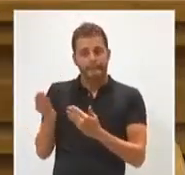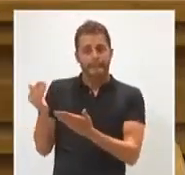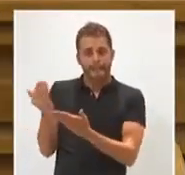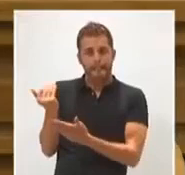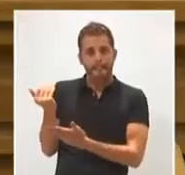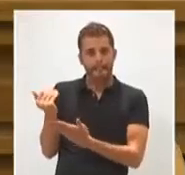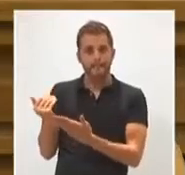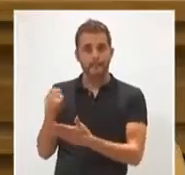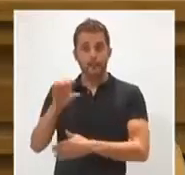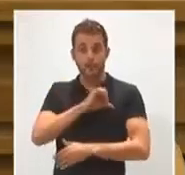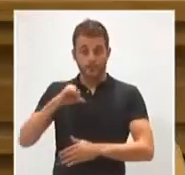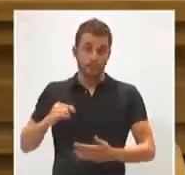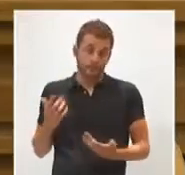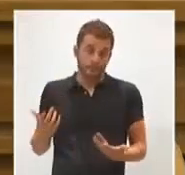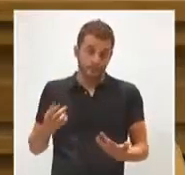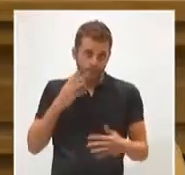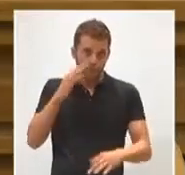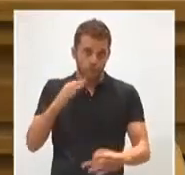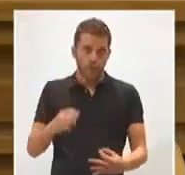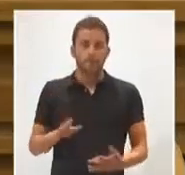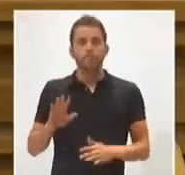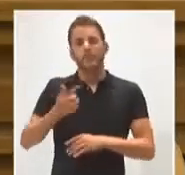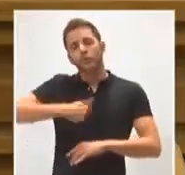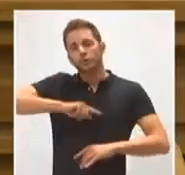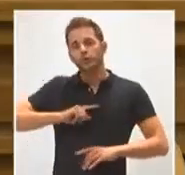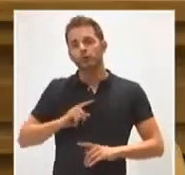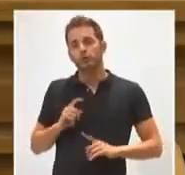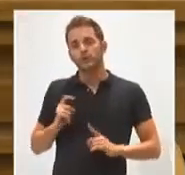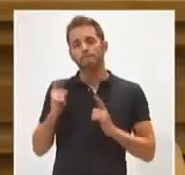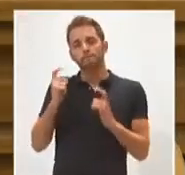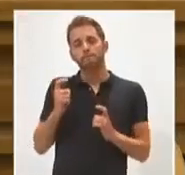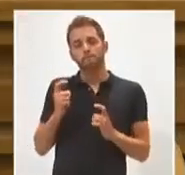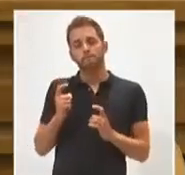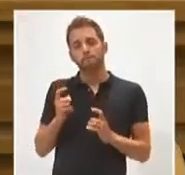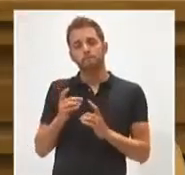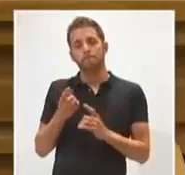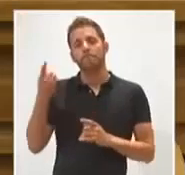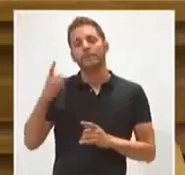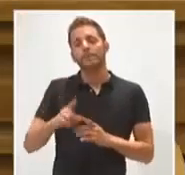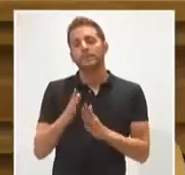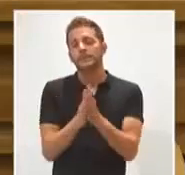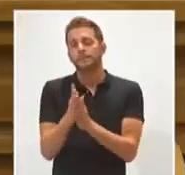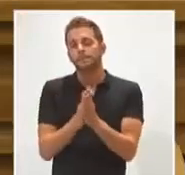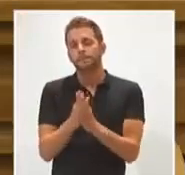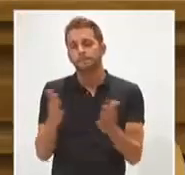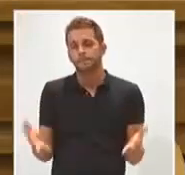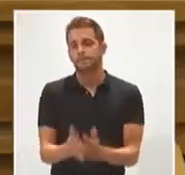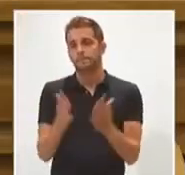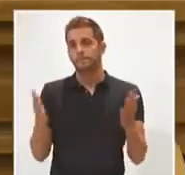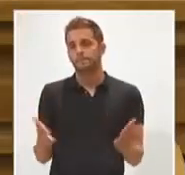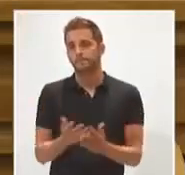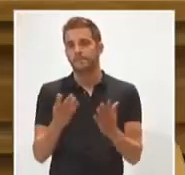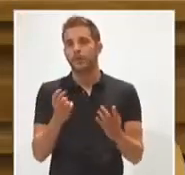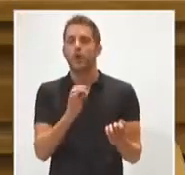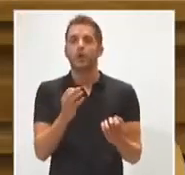autónoma eso es evidente sino que hemos ido muy por delante a la hora de incentivar de estimular si quieren ustedes de